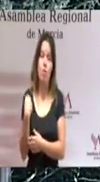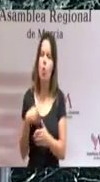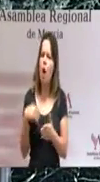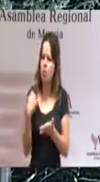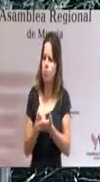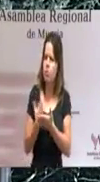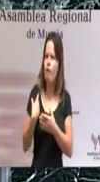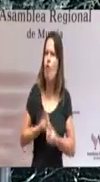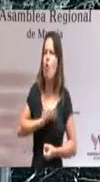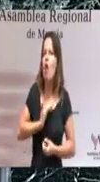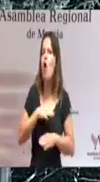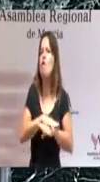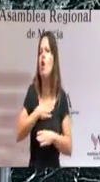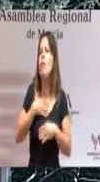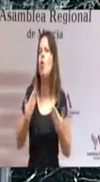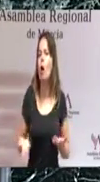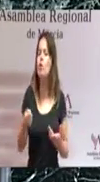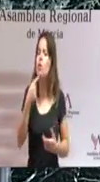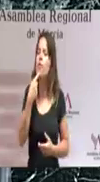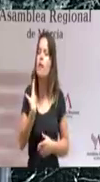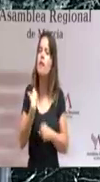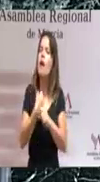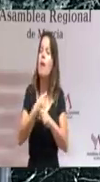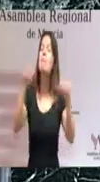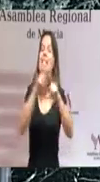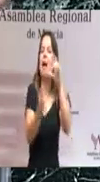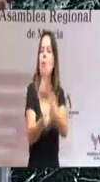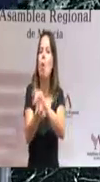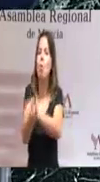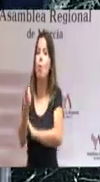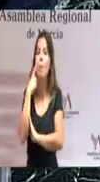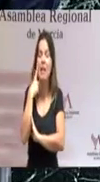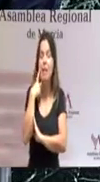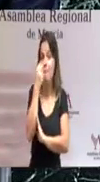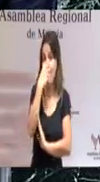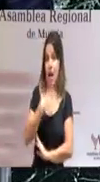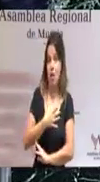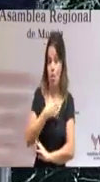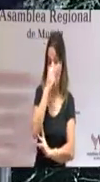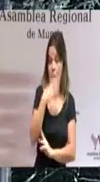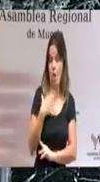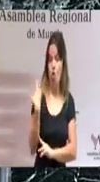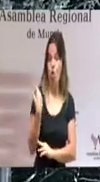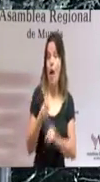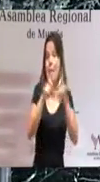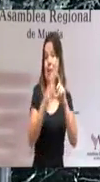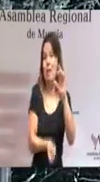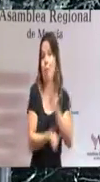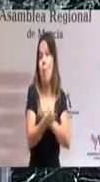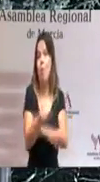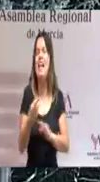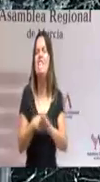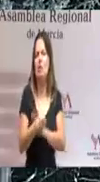la prioridad de este Gobierno. Habla usted de creación de empresas. Mire, en el mes de mayo se crearon empresas con más